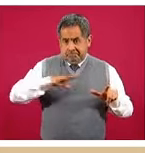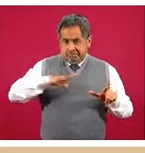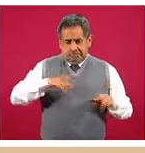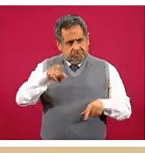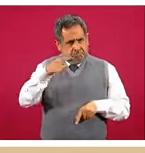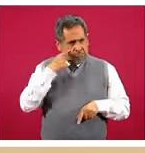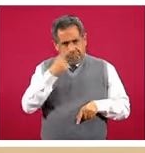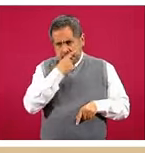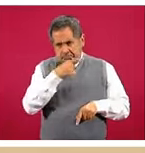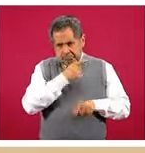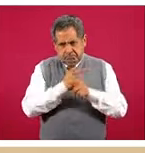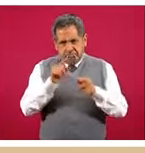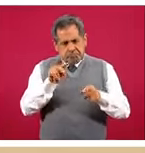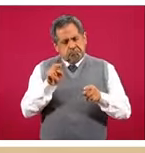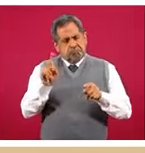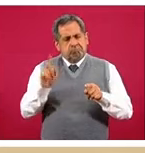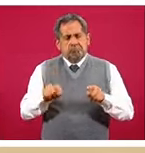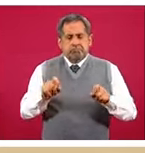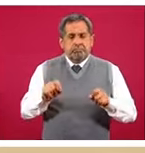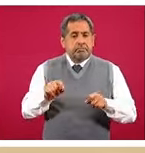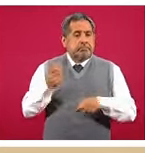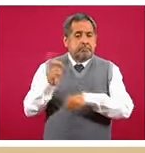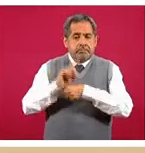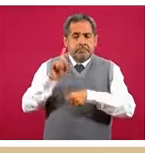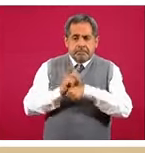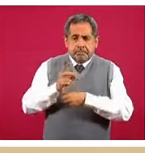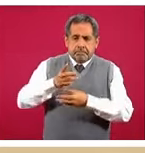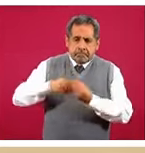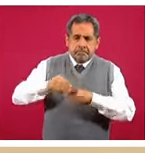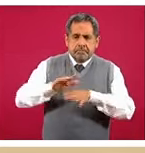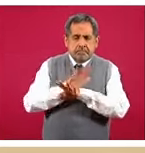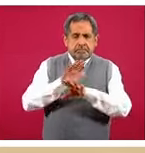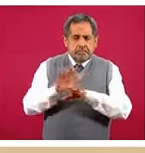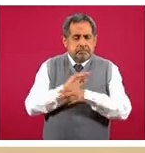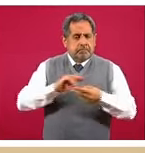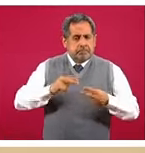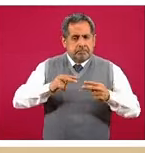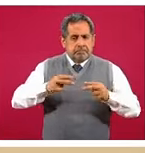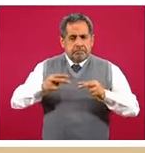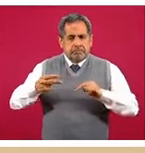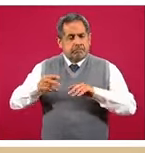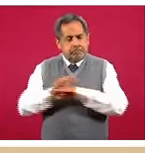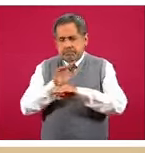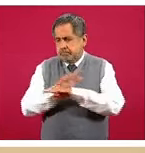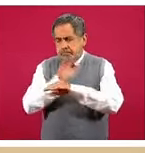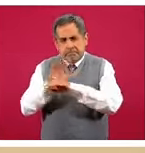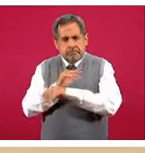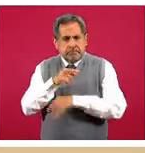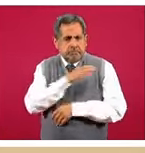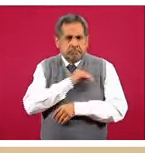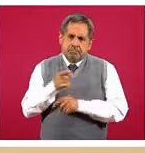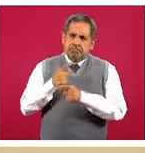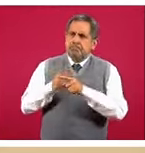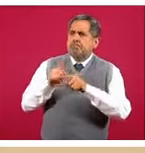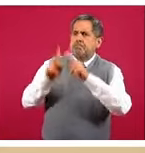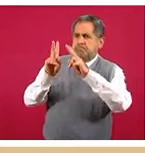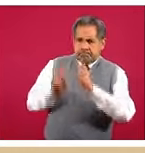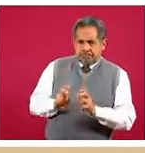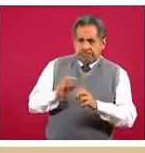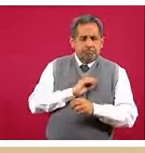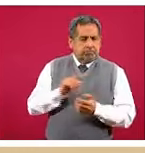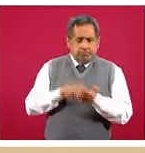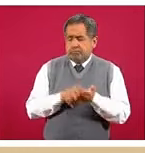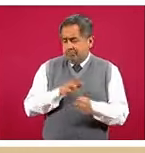se actualiza constantemente, se puede descargar, se descargan los datos abiertos también y se